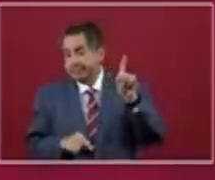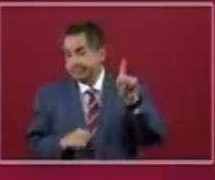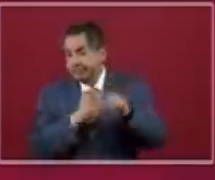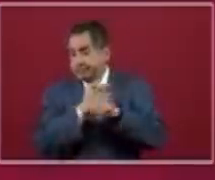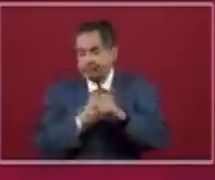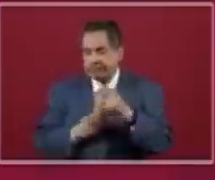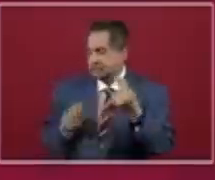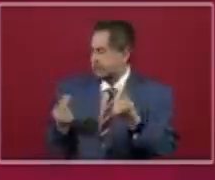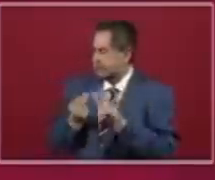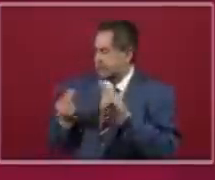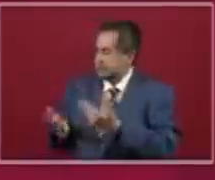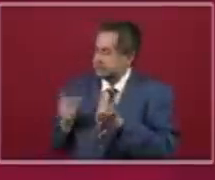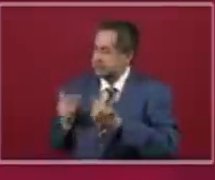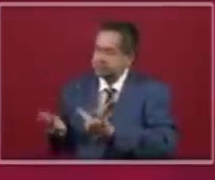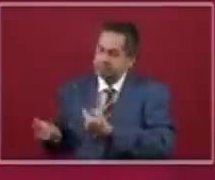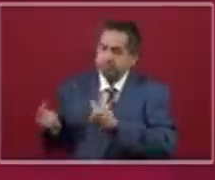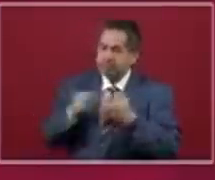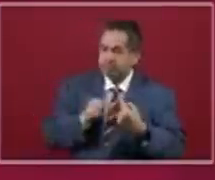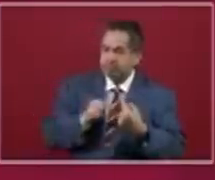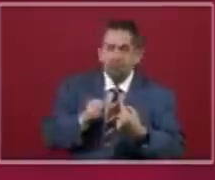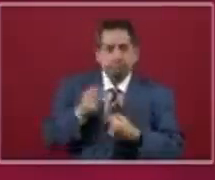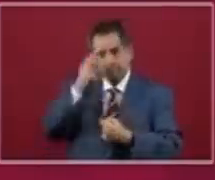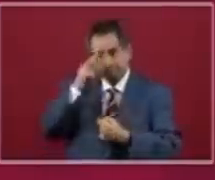necesidad de